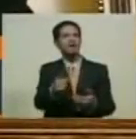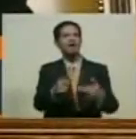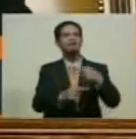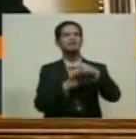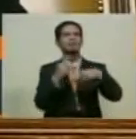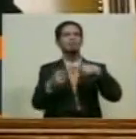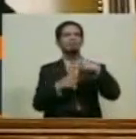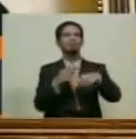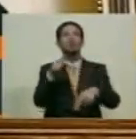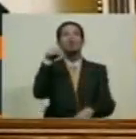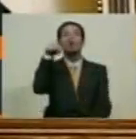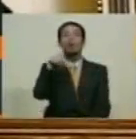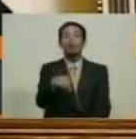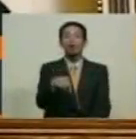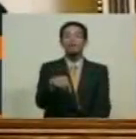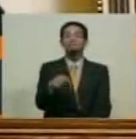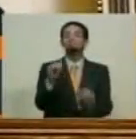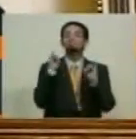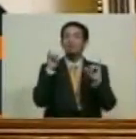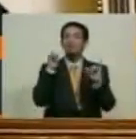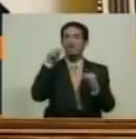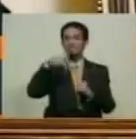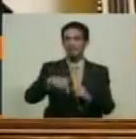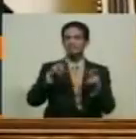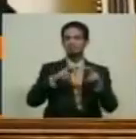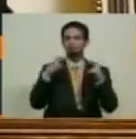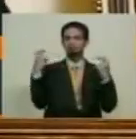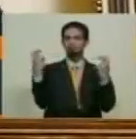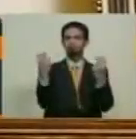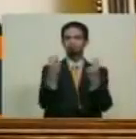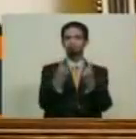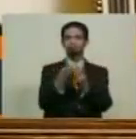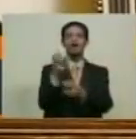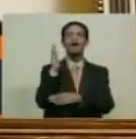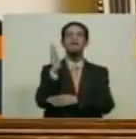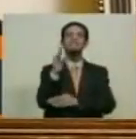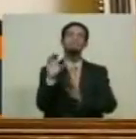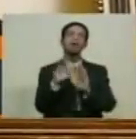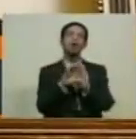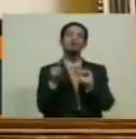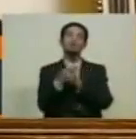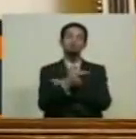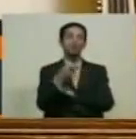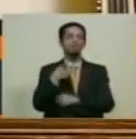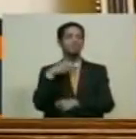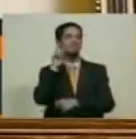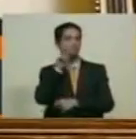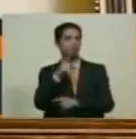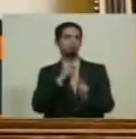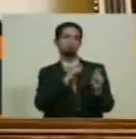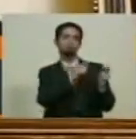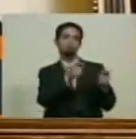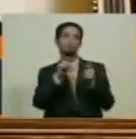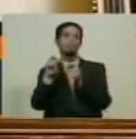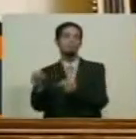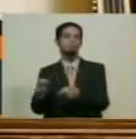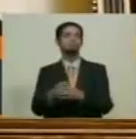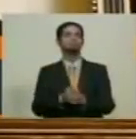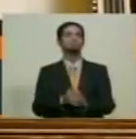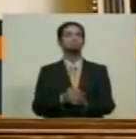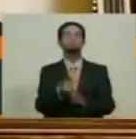hoy estamos de fiesta en esta Asamblea Nacional Constituyente con esta designación. Camarada secretario,